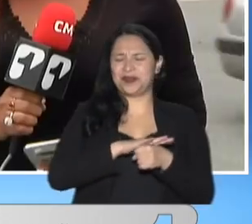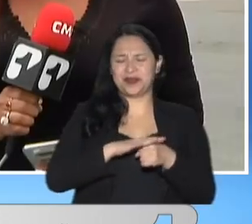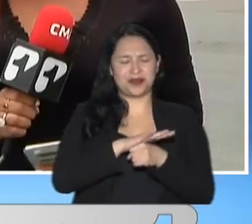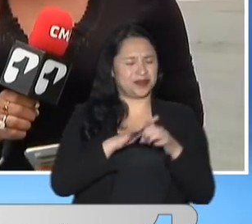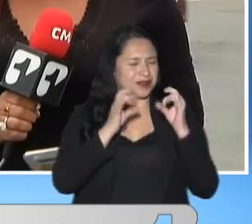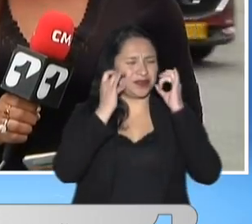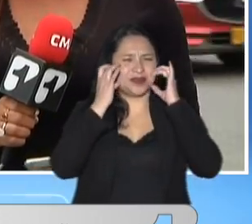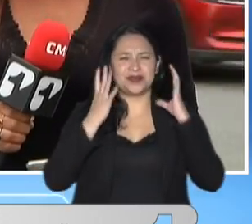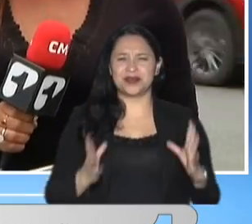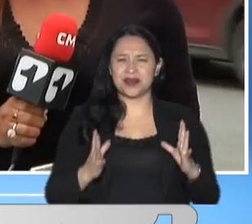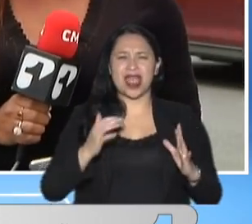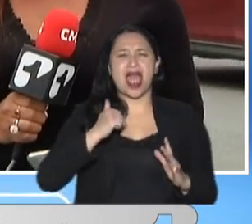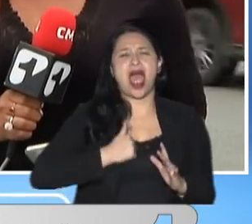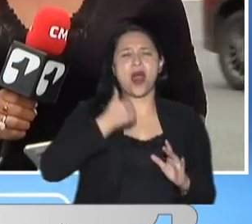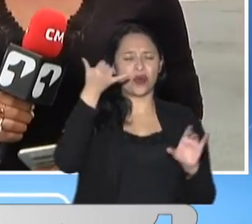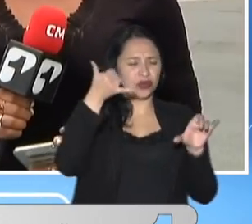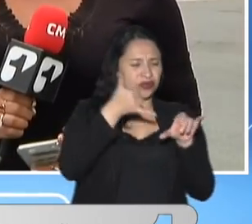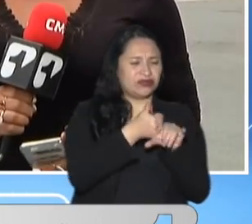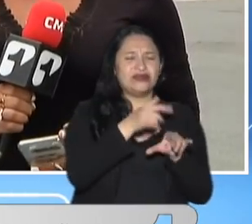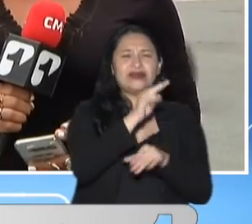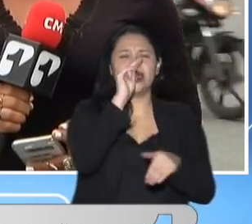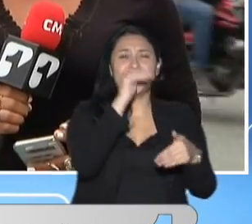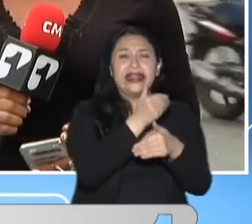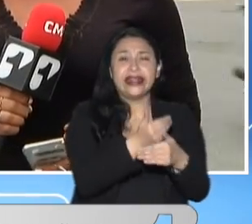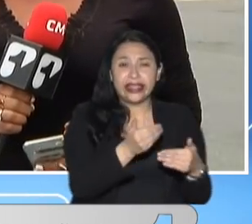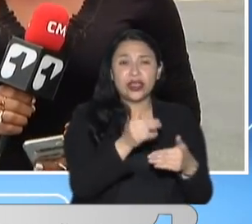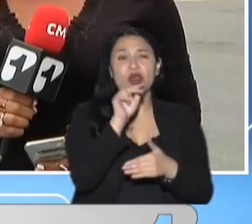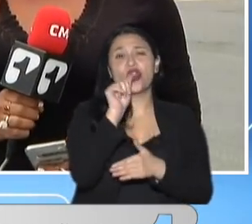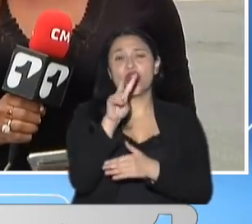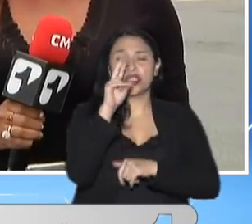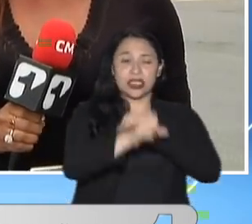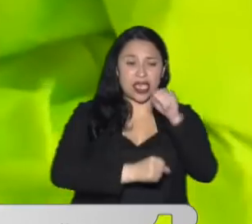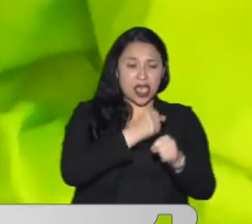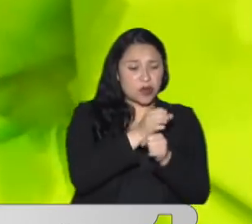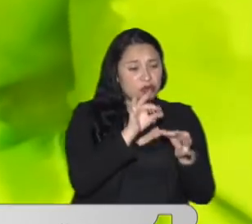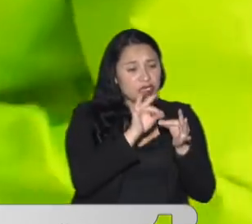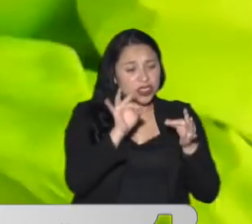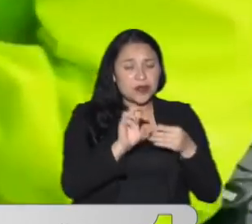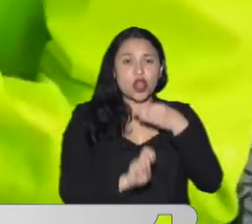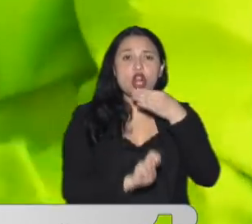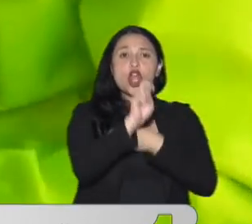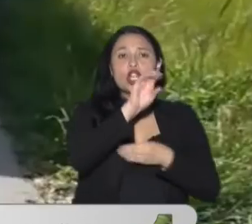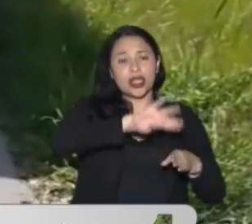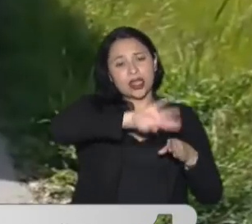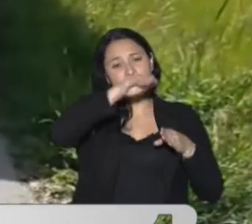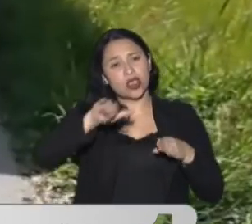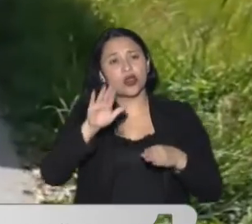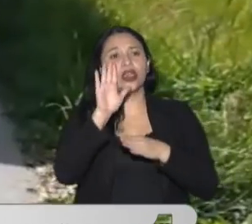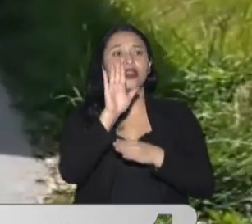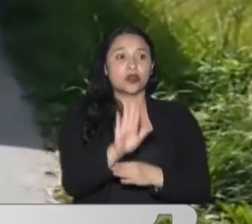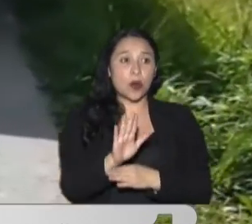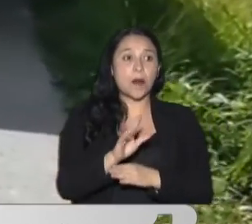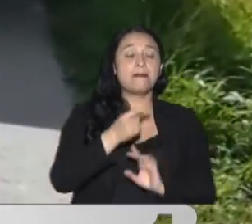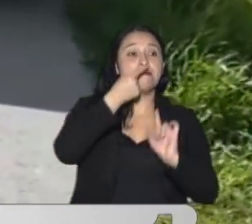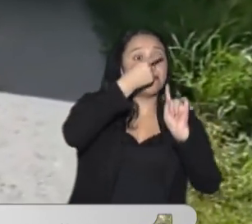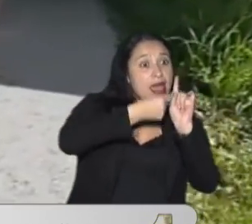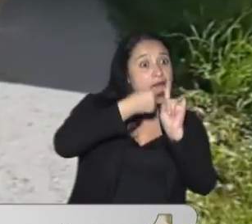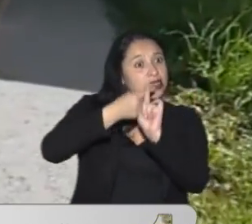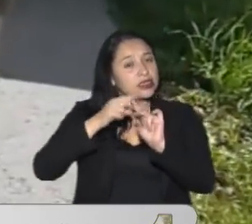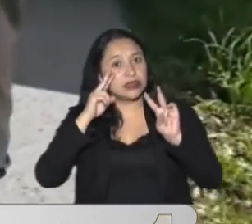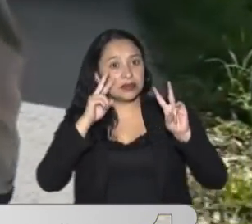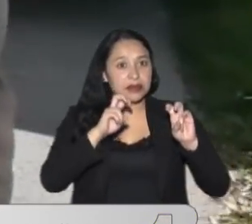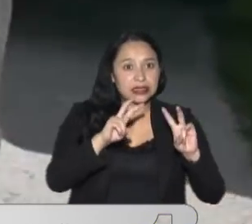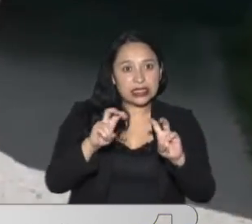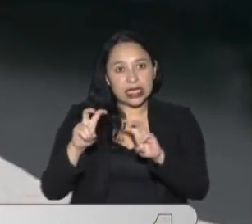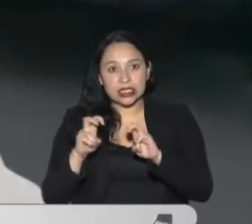sexual contra un menor de 12 años en el municipio de Entre Ríos, esto en el norte del departamento de Antioquia. Luego de varios meses de investigación